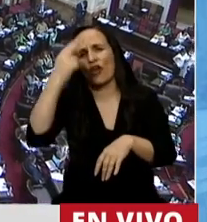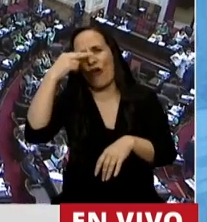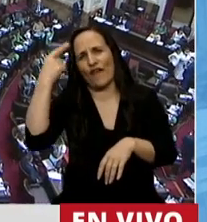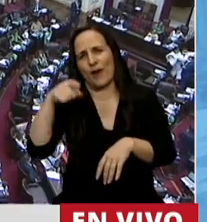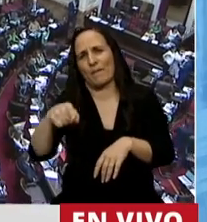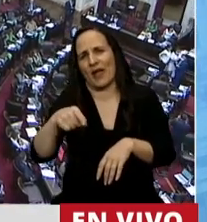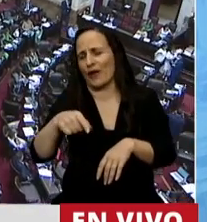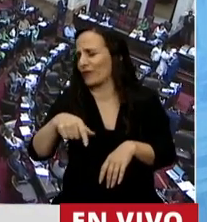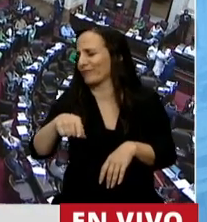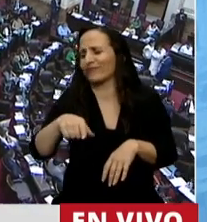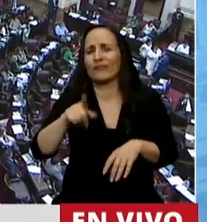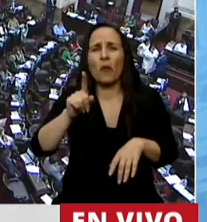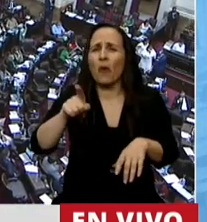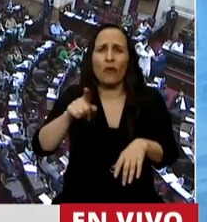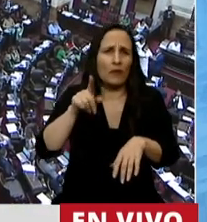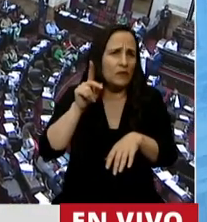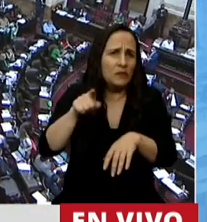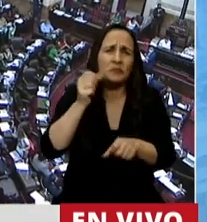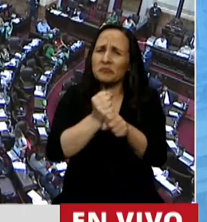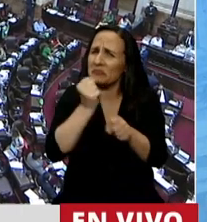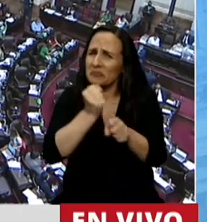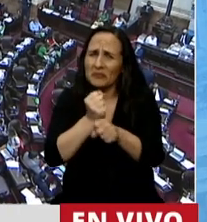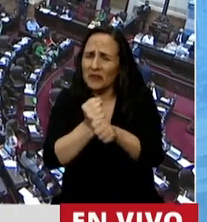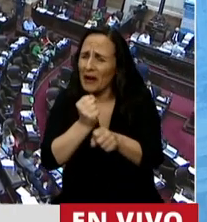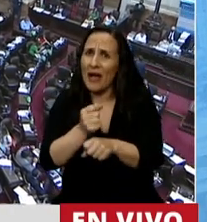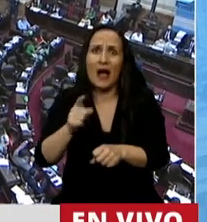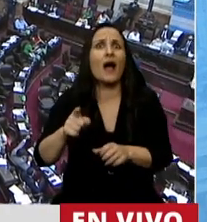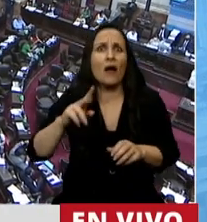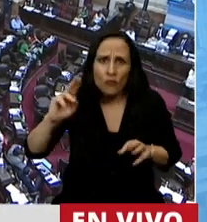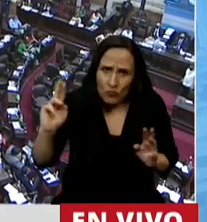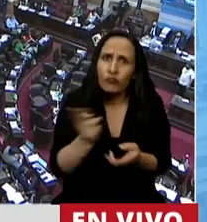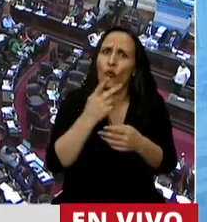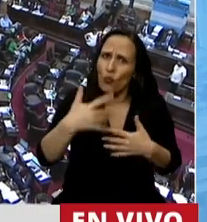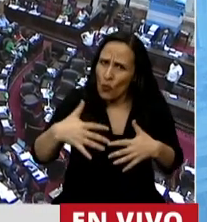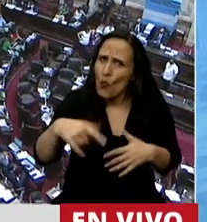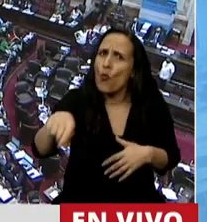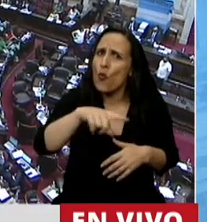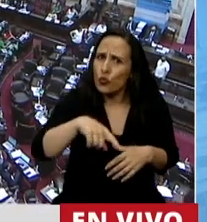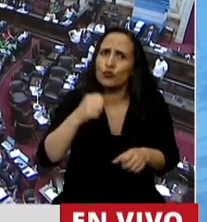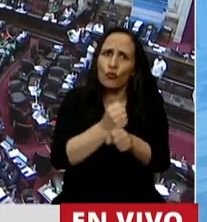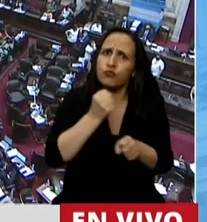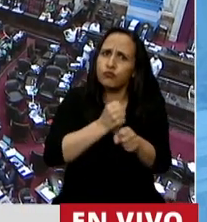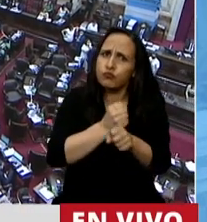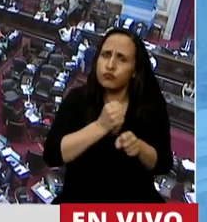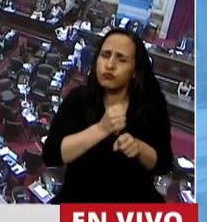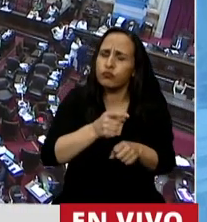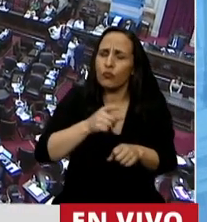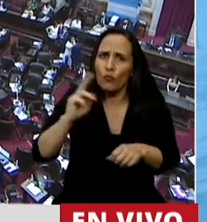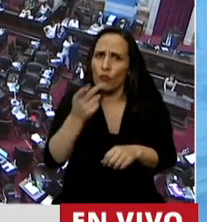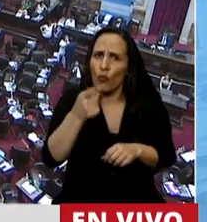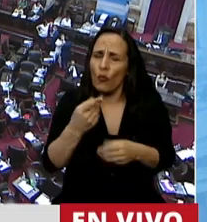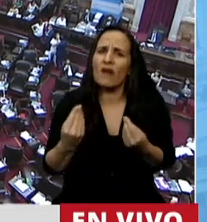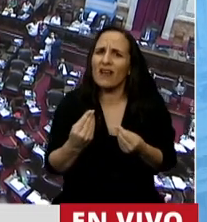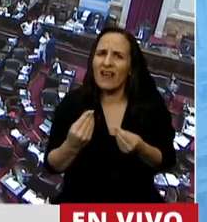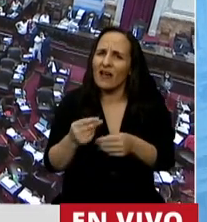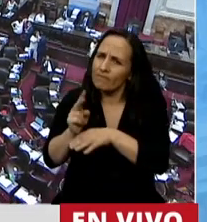enfermeros, que dieron y arriesgaron su vida. Y perdimos a muchos de ellos en cumplimiento de su deber,